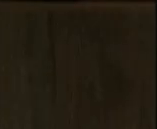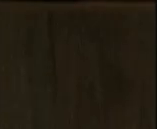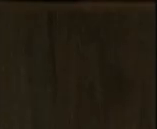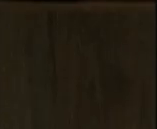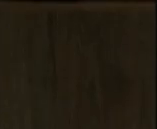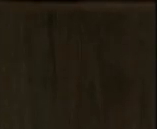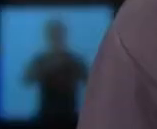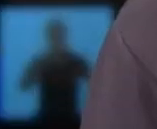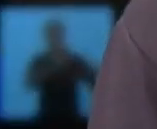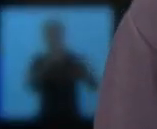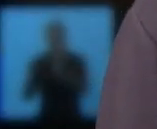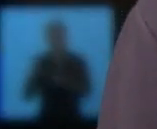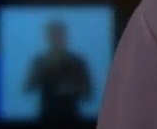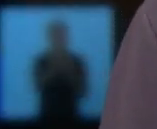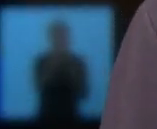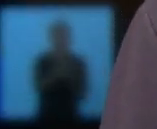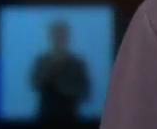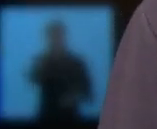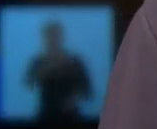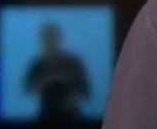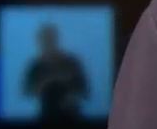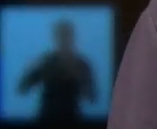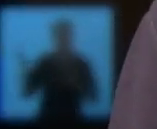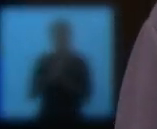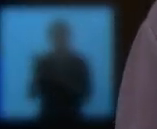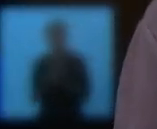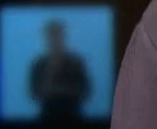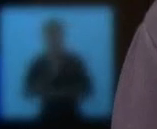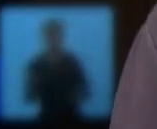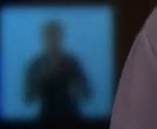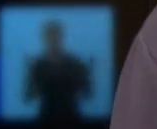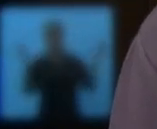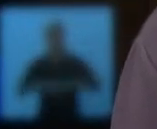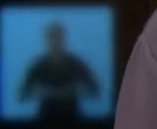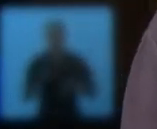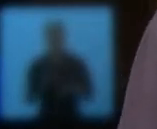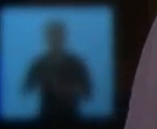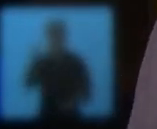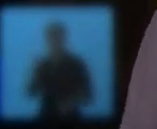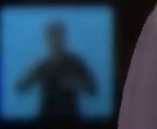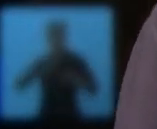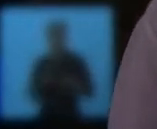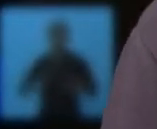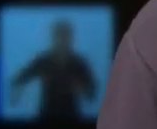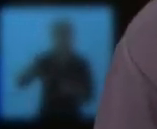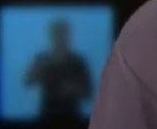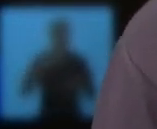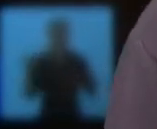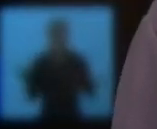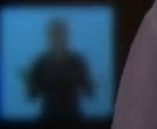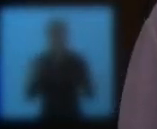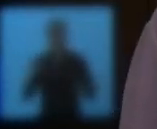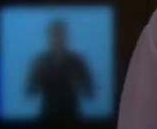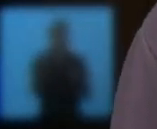él es un técnico, es una persona que no está acostumbrada a hacer discursos políticos y no está acostumbrada a la dinámica televisiva de tener que decir mucho en 30 segundos.